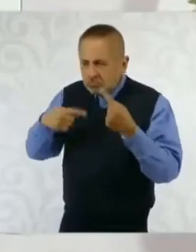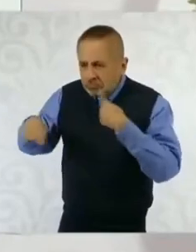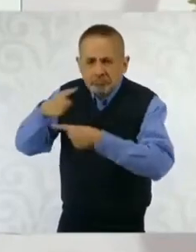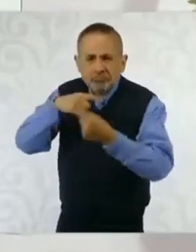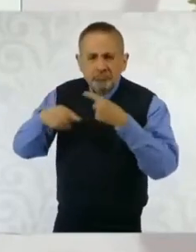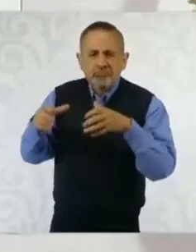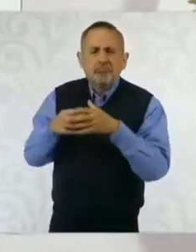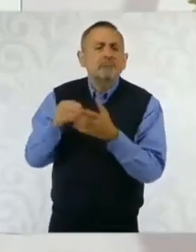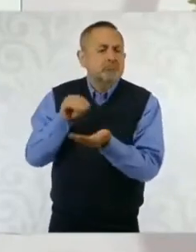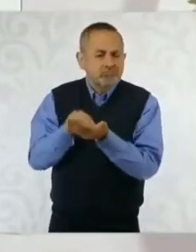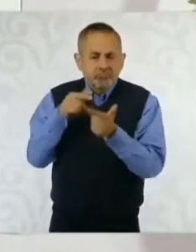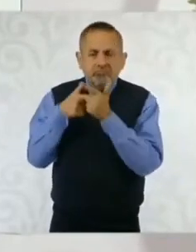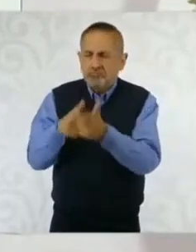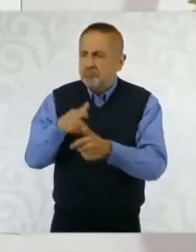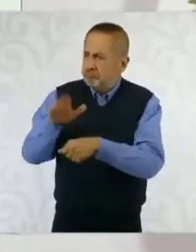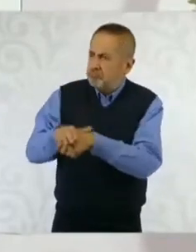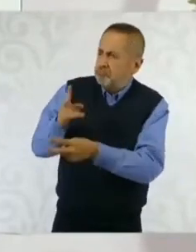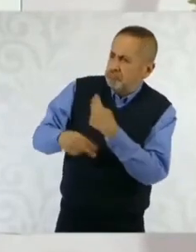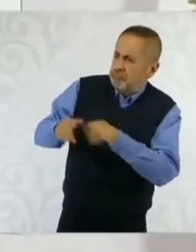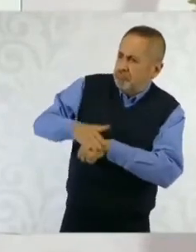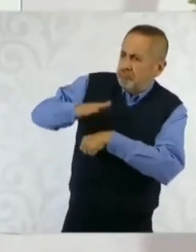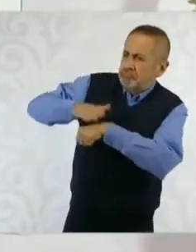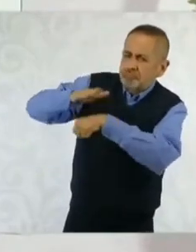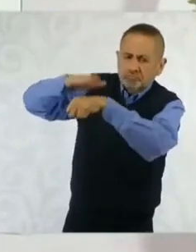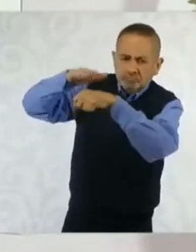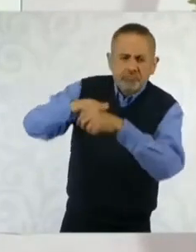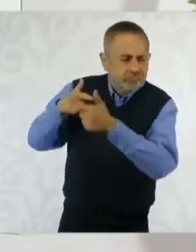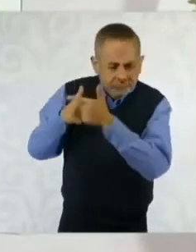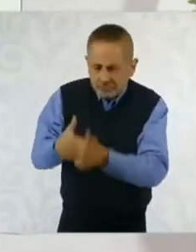pueda seguir floreciendo en México, ¿no?